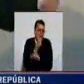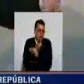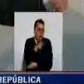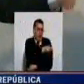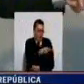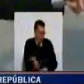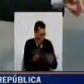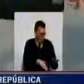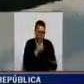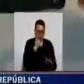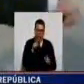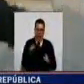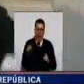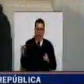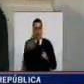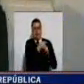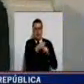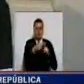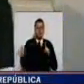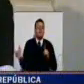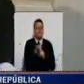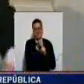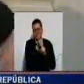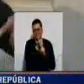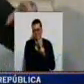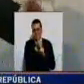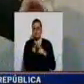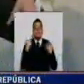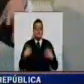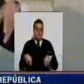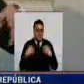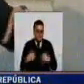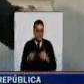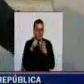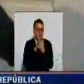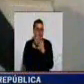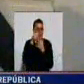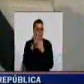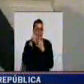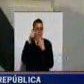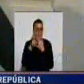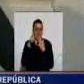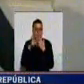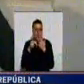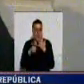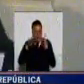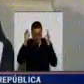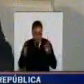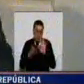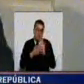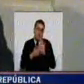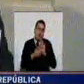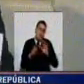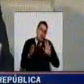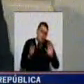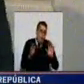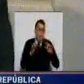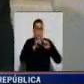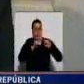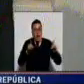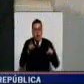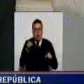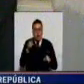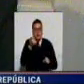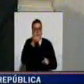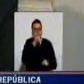dicen que bastantes indicios se convierten en plena prueba, no en la prueba, pues, digamos, particular que significan los indicios. Entonces,